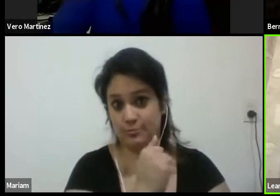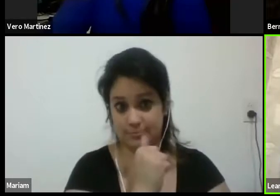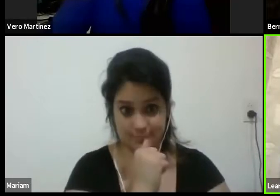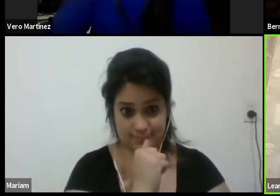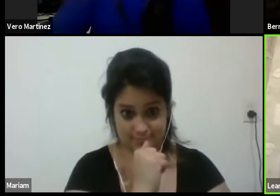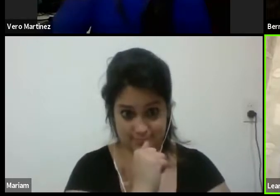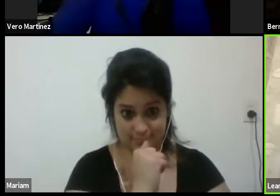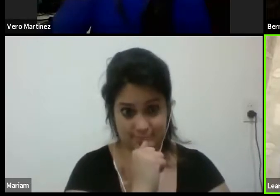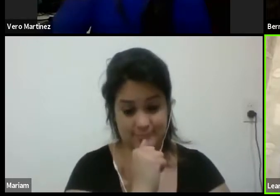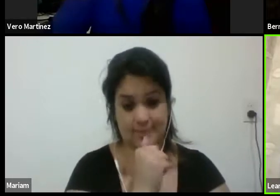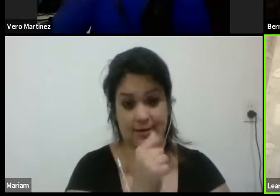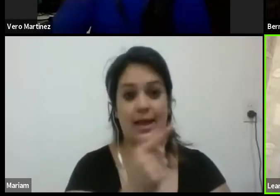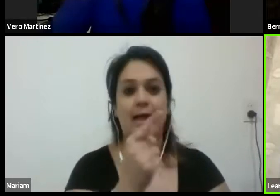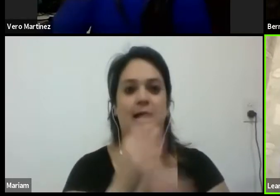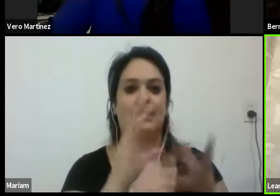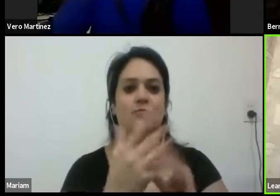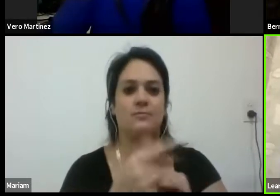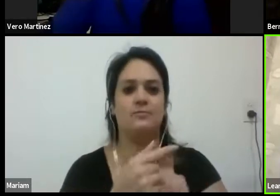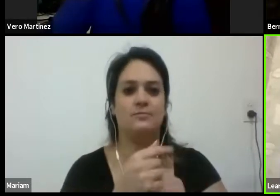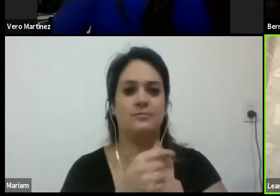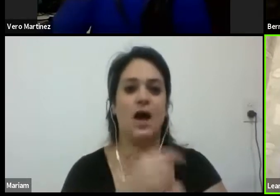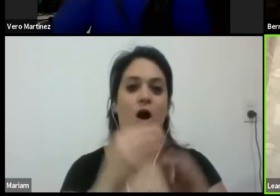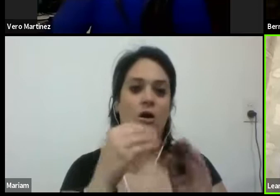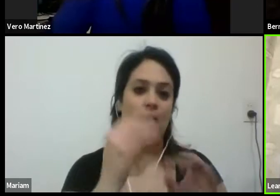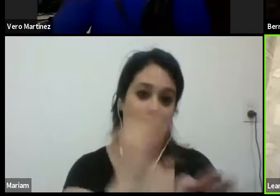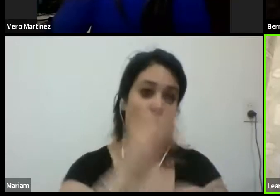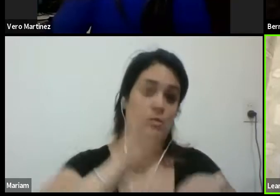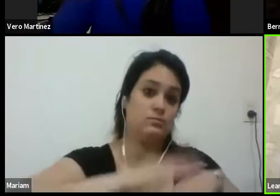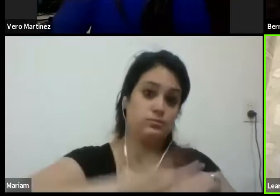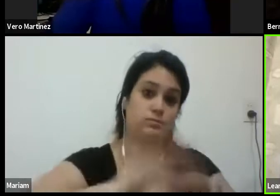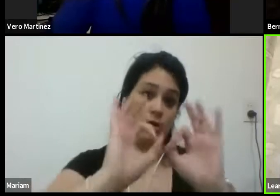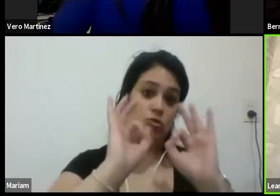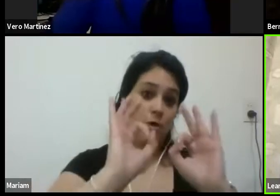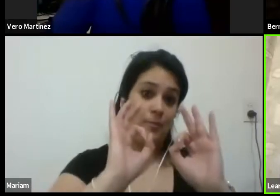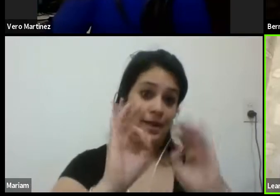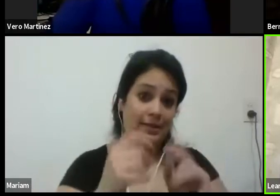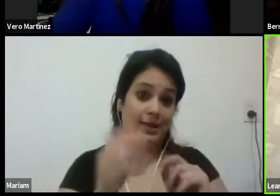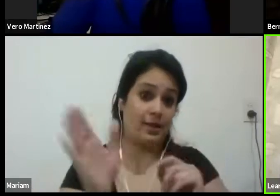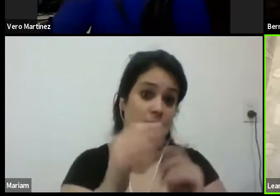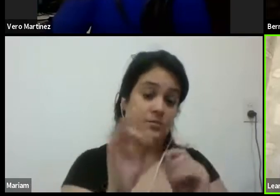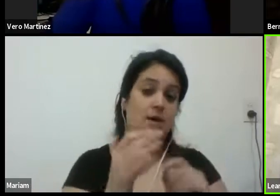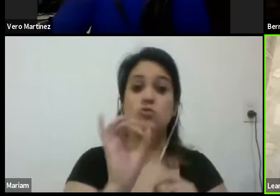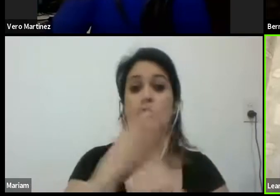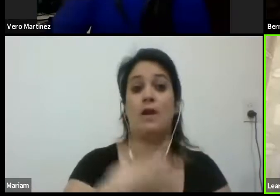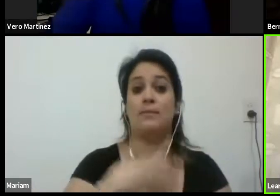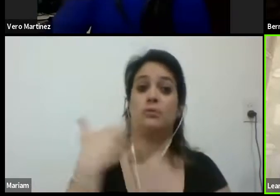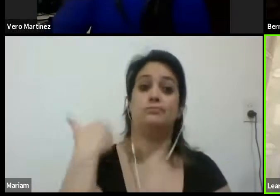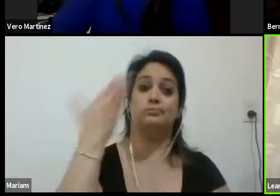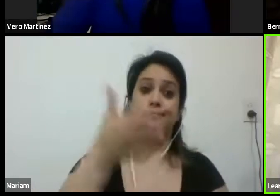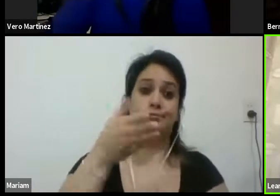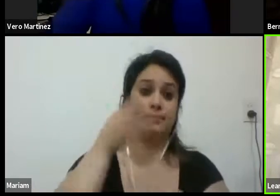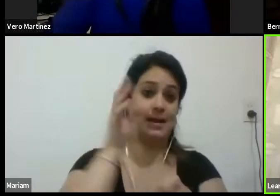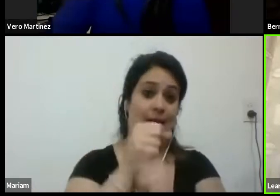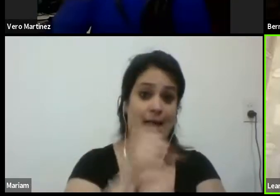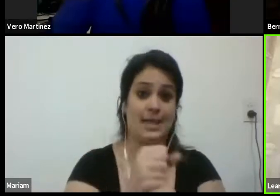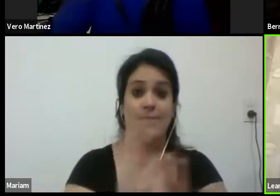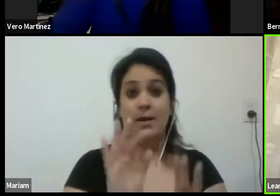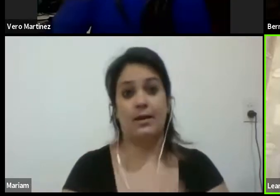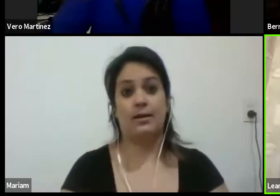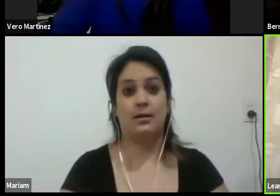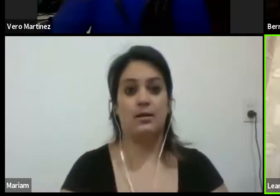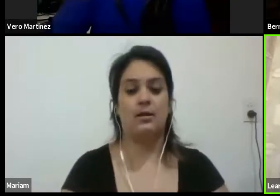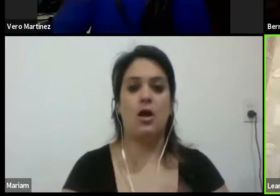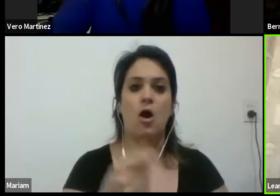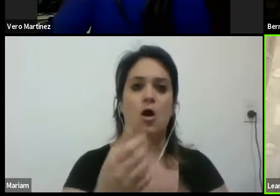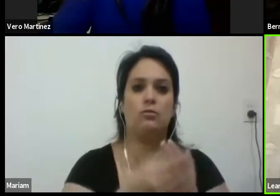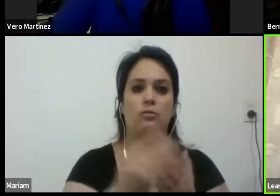esta metodología en la cual la escuela se hace cargo de todo lo que es compra y el alumno se va a encontrar en su módulo de trabajo con toda la materia prima tiene